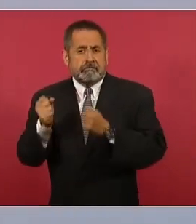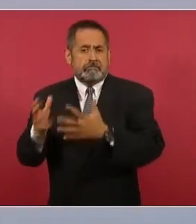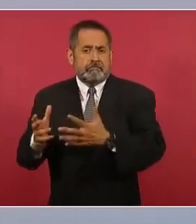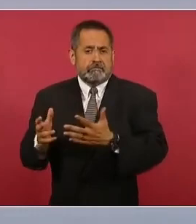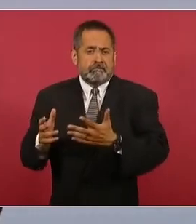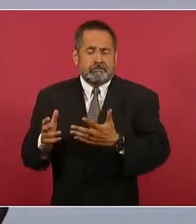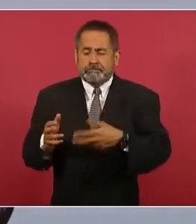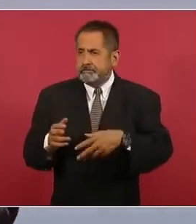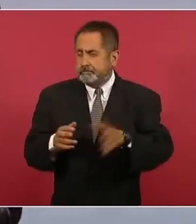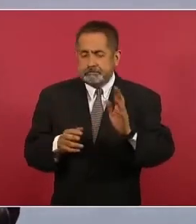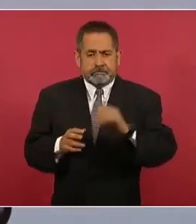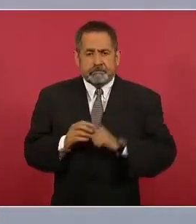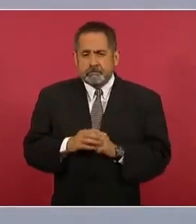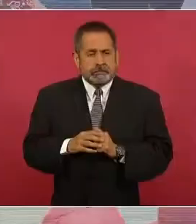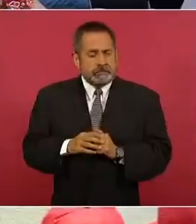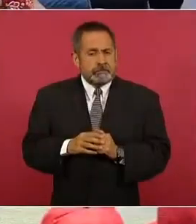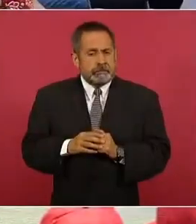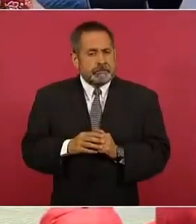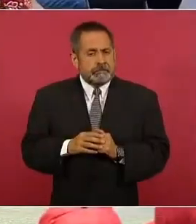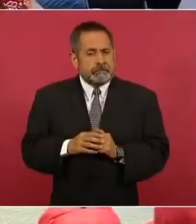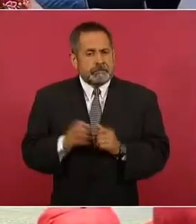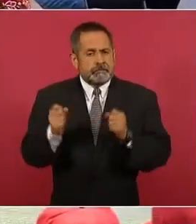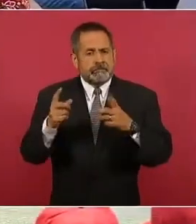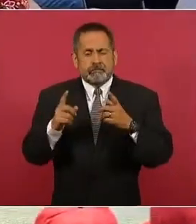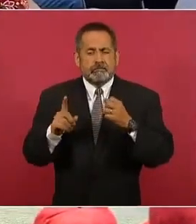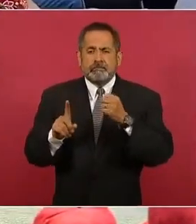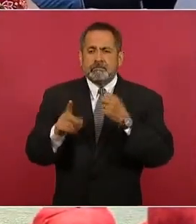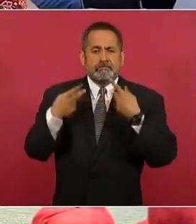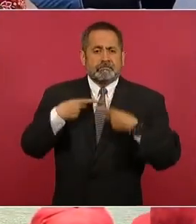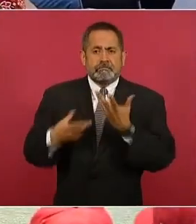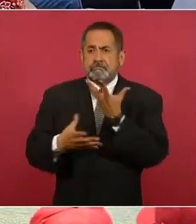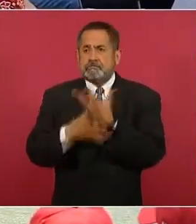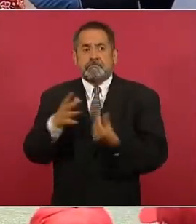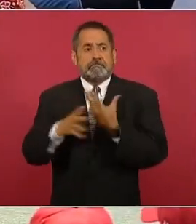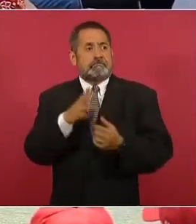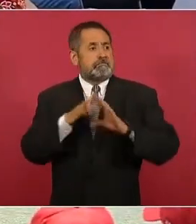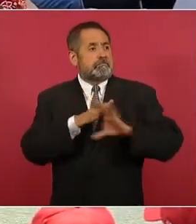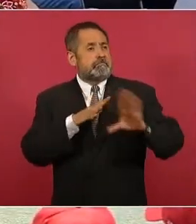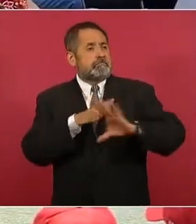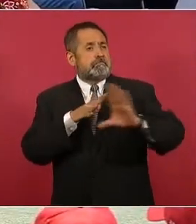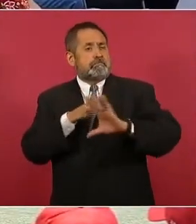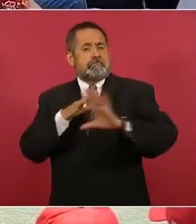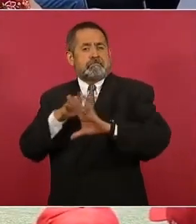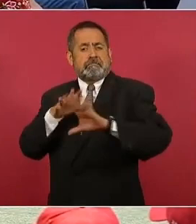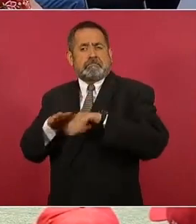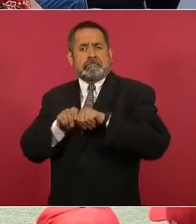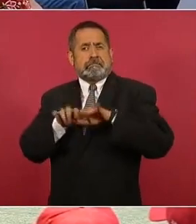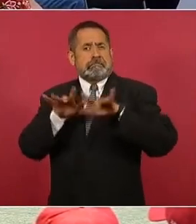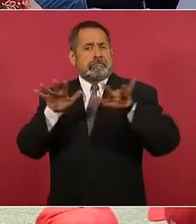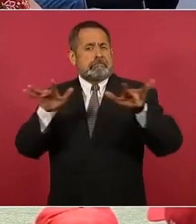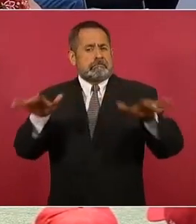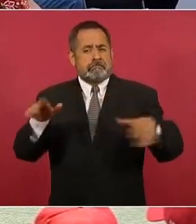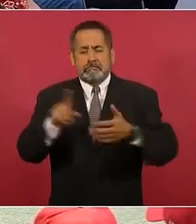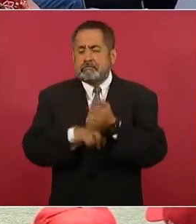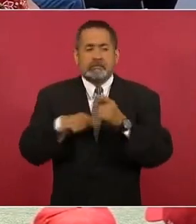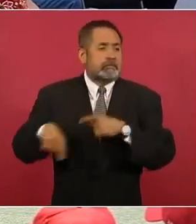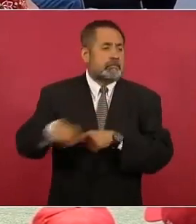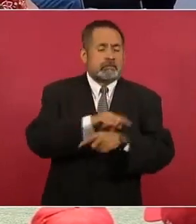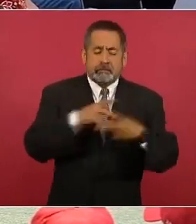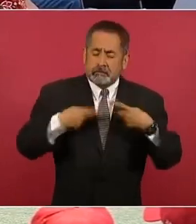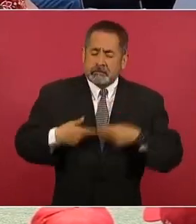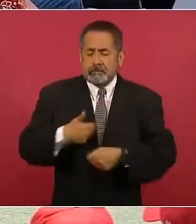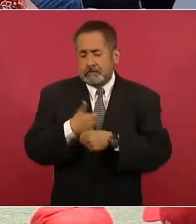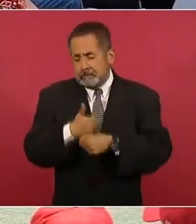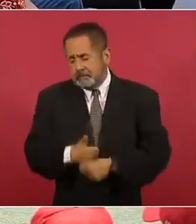pues son muchos desplazados, refugiados, mucho dolor,